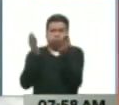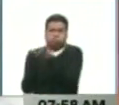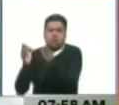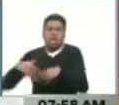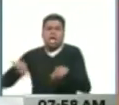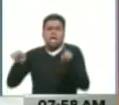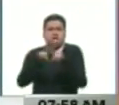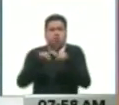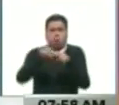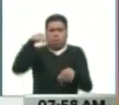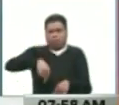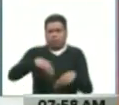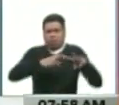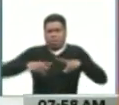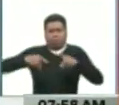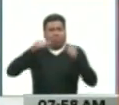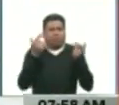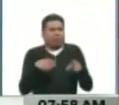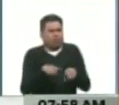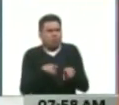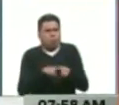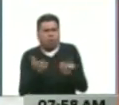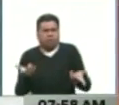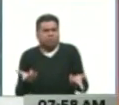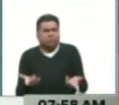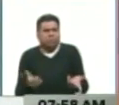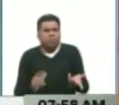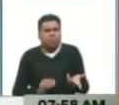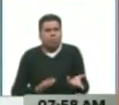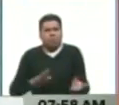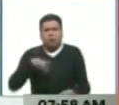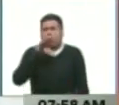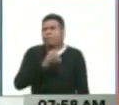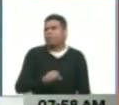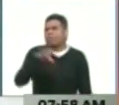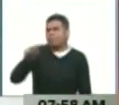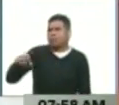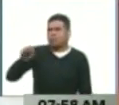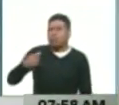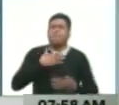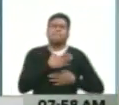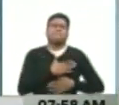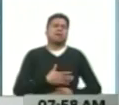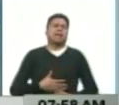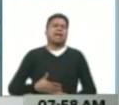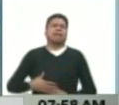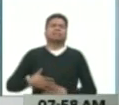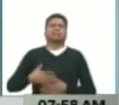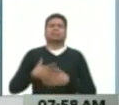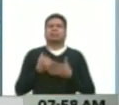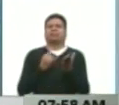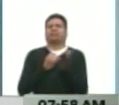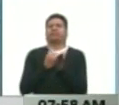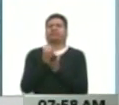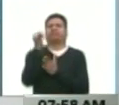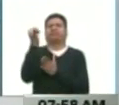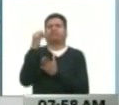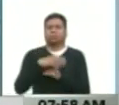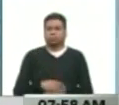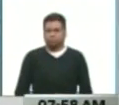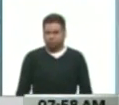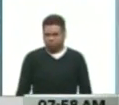El capitalismo, bajo esa idea del consumo infinito y del placer infinito, lo que oculta es la explotación